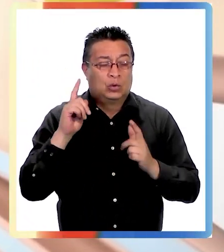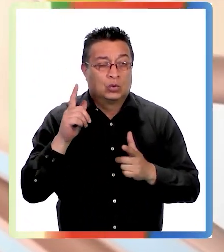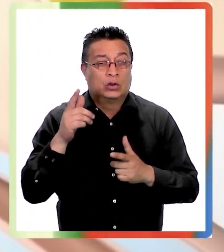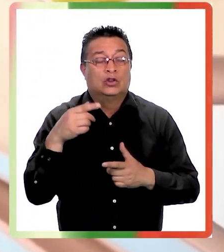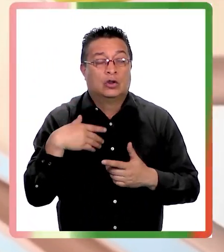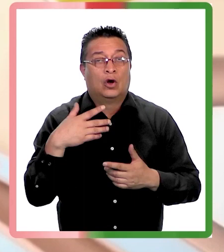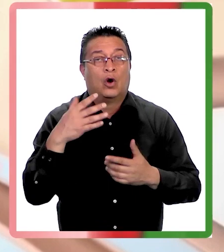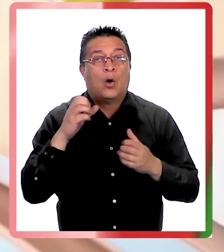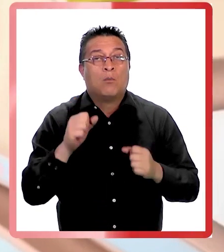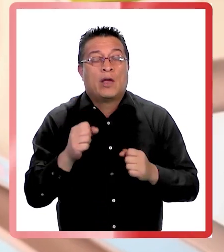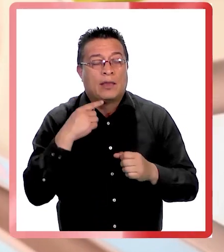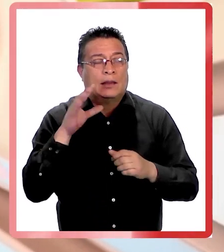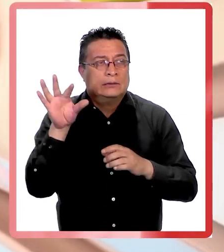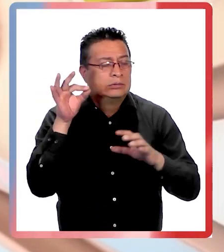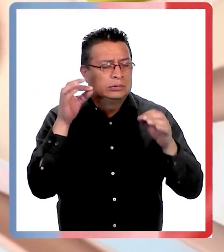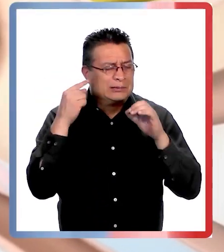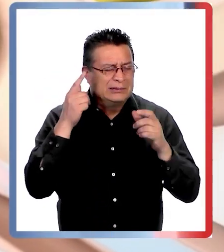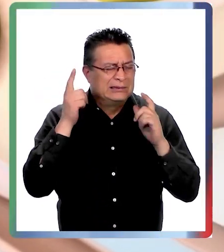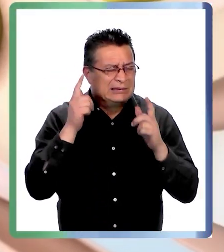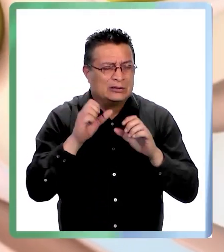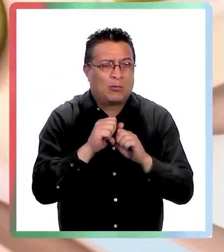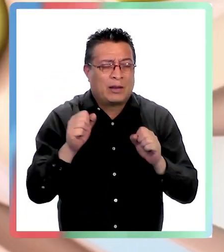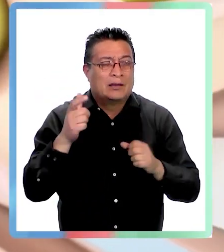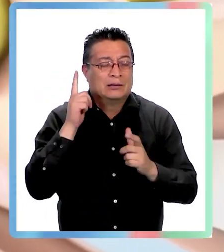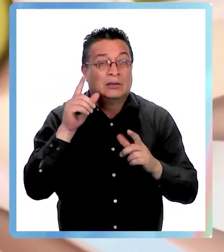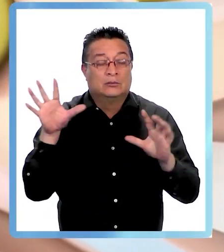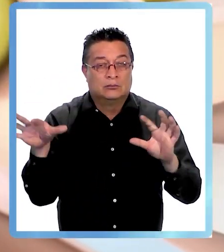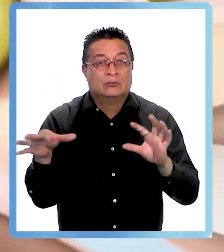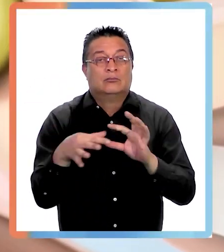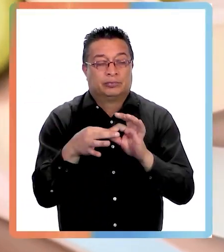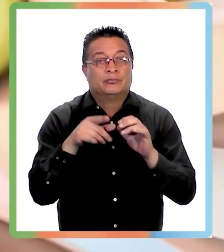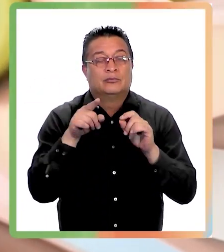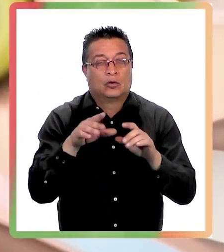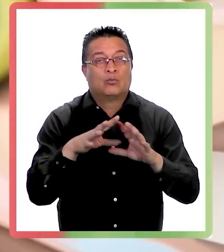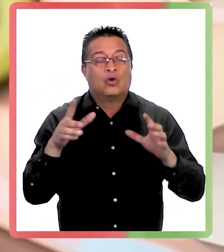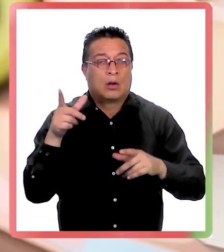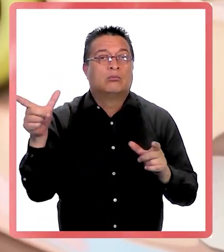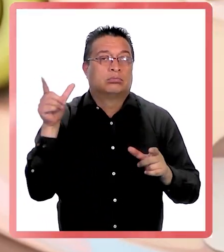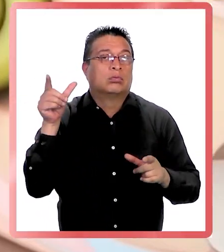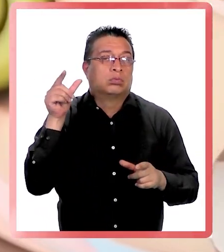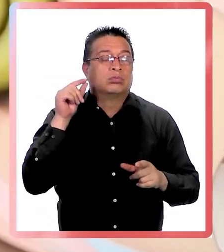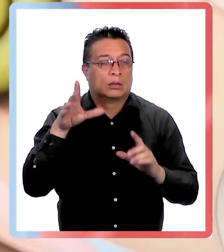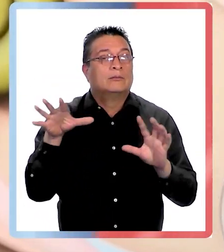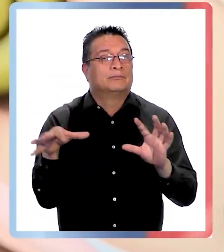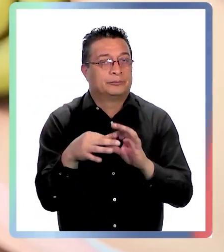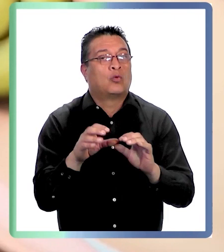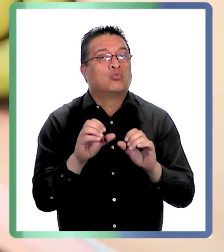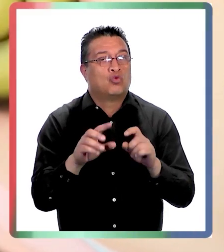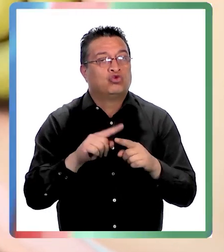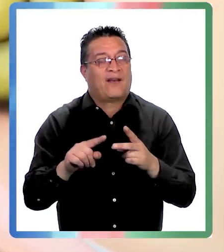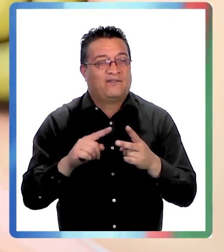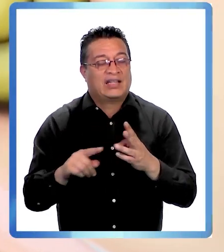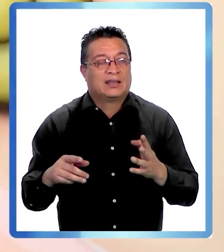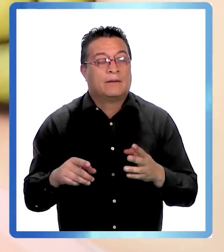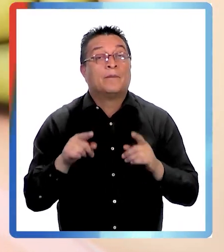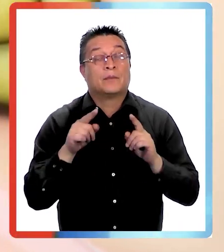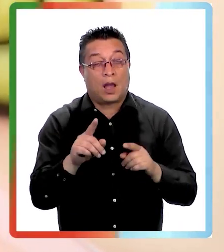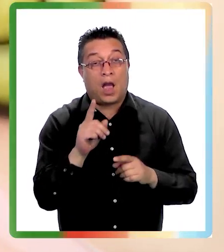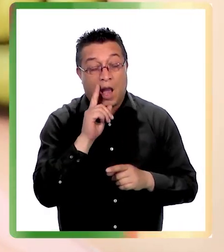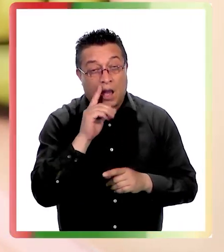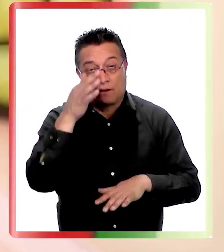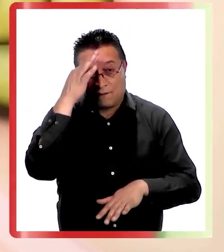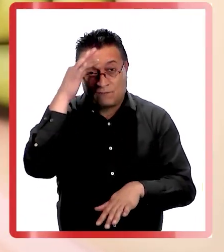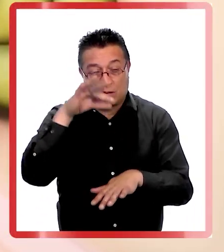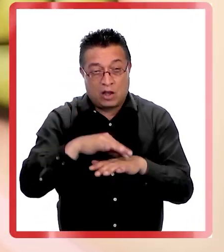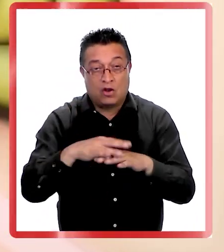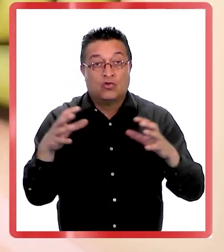un ruido que uno puede identificar en el fondo. El tinnitus se asocia muy frecuentemente a pérdida auditiva. Por otra parte, que